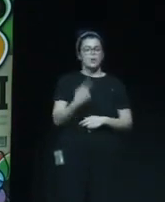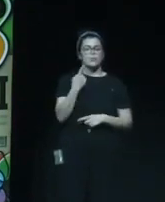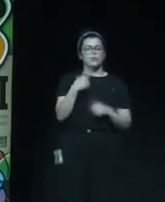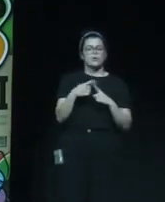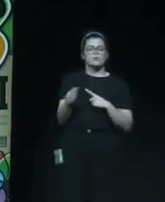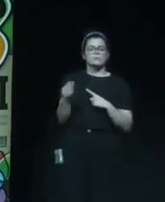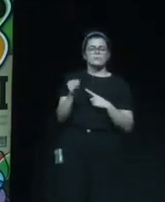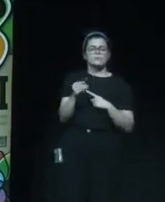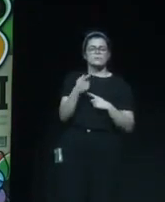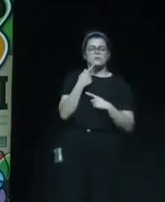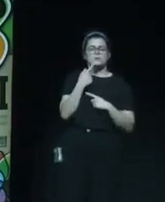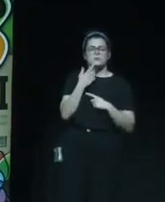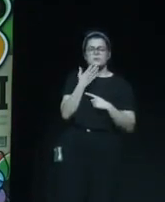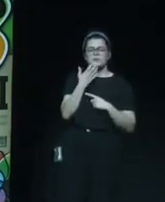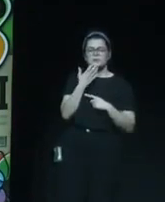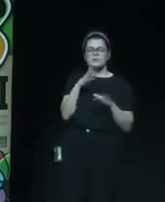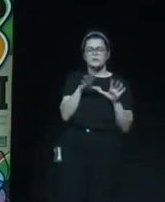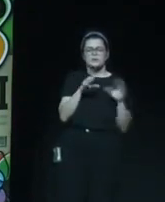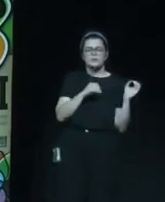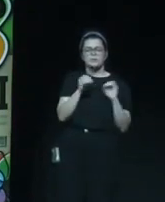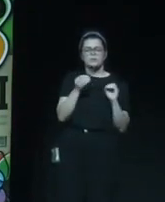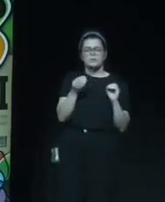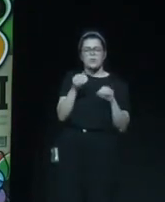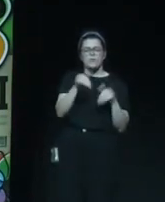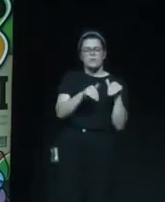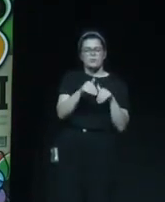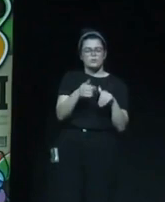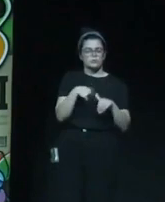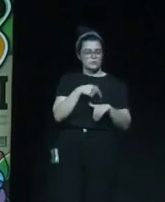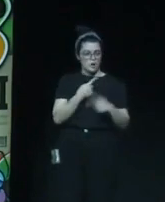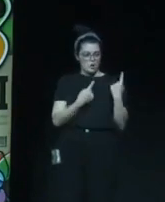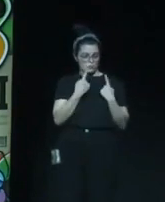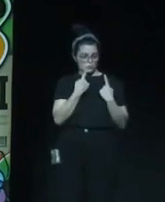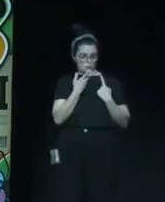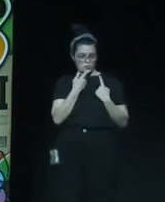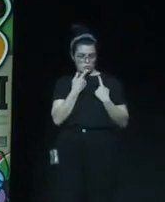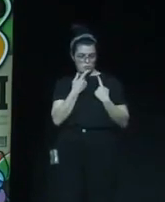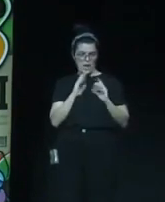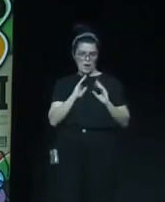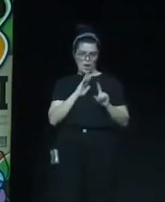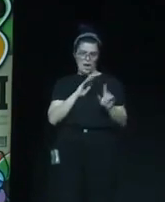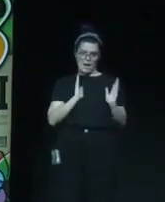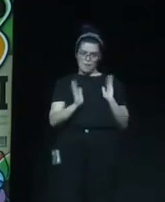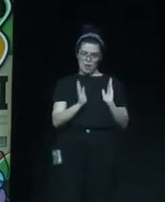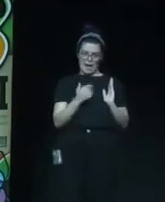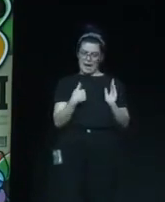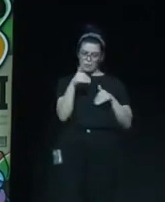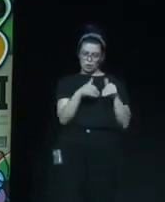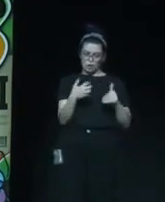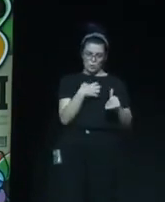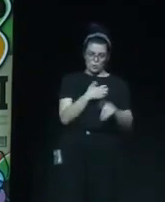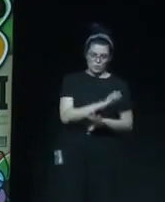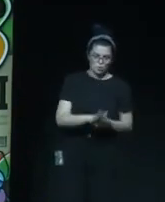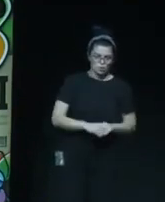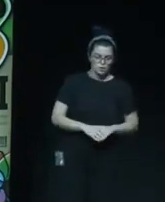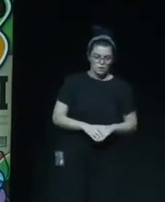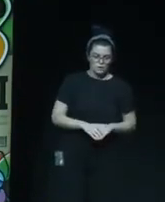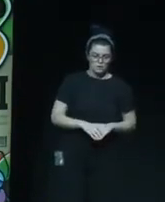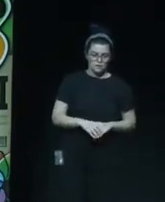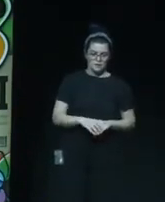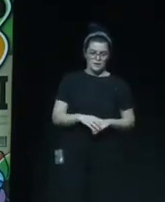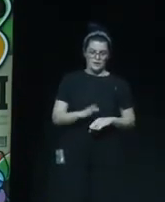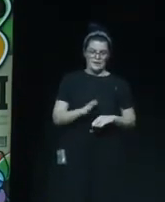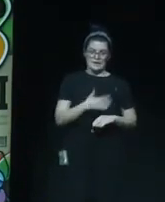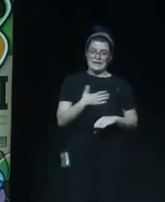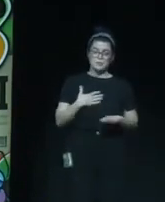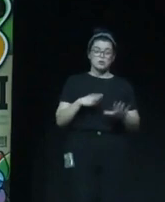el 10%, algunas hemos conocido cuando aquí no se podía votar. Hubiéramos querido 10% y quiero recordar